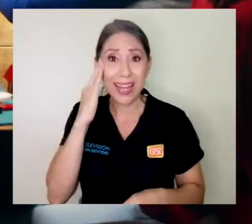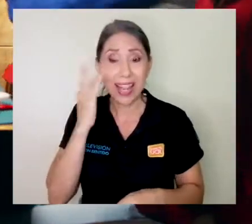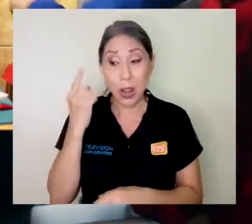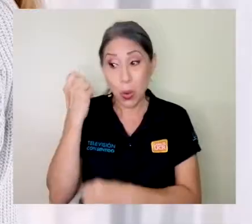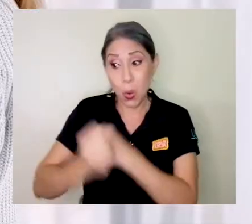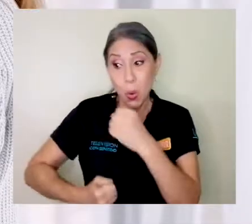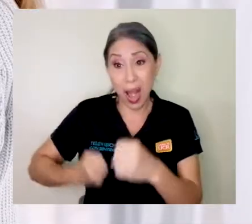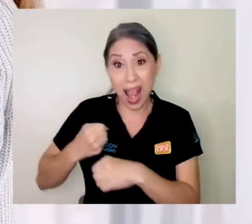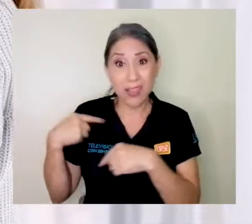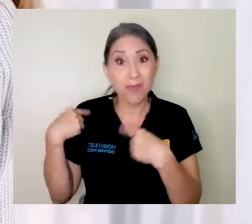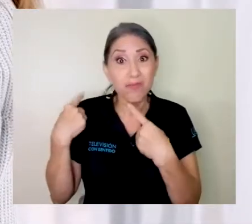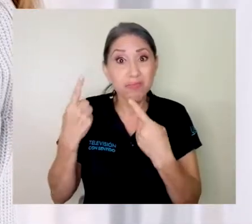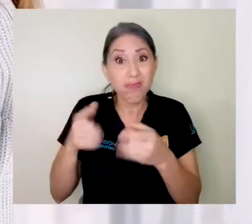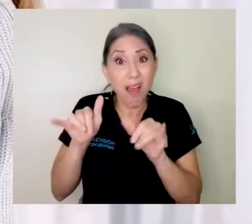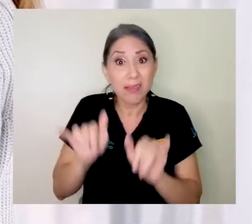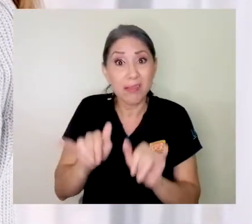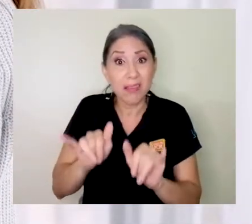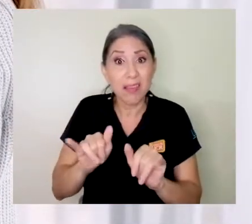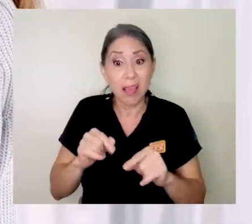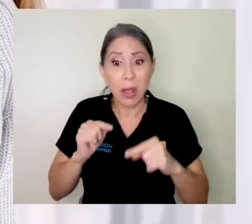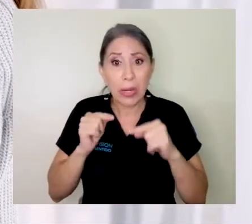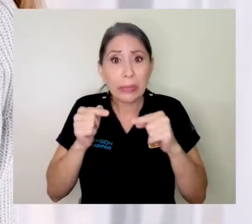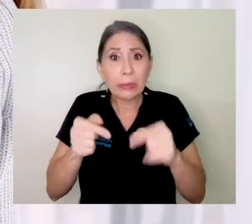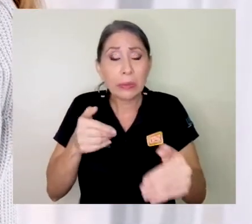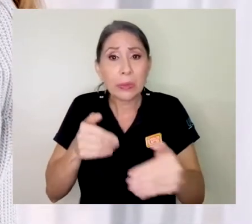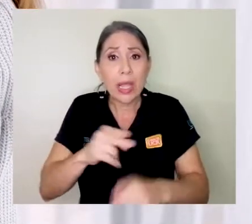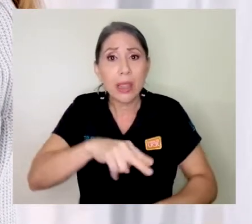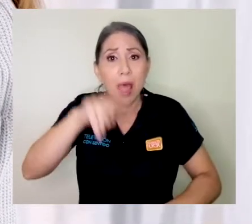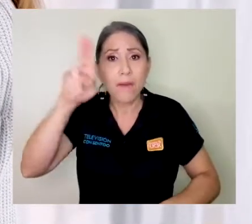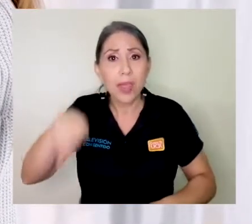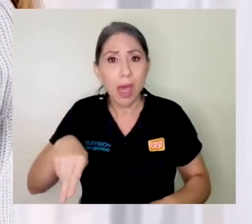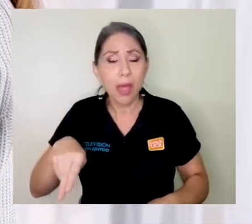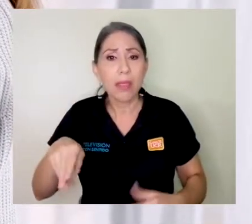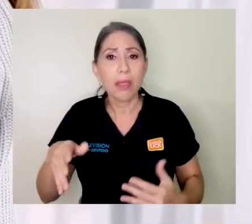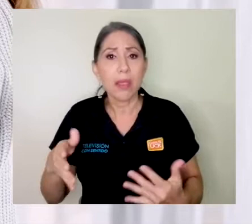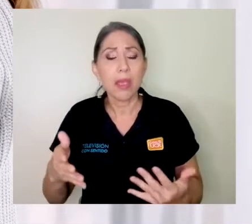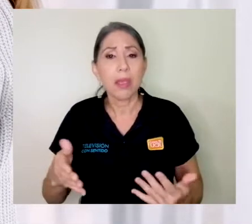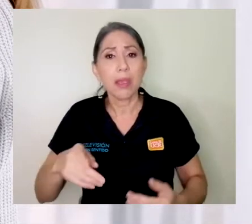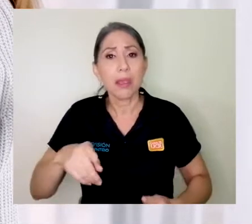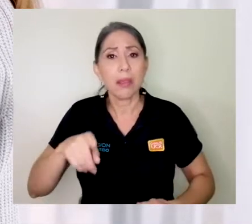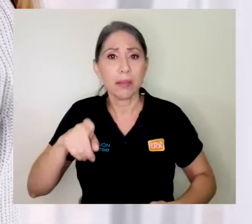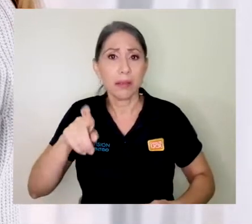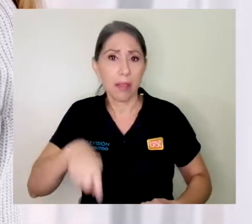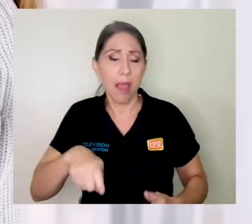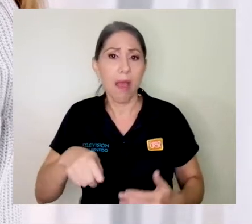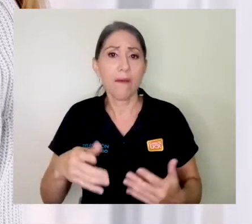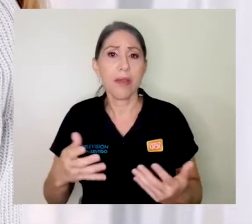de vivir así, ¿verdad?, vamos a llegar a la Navidad y vamos a tener que